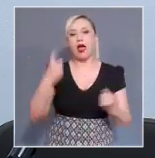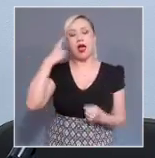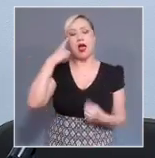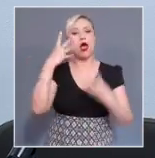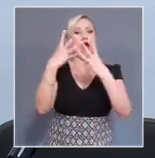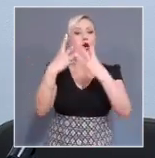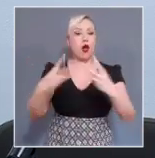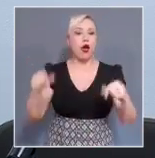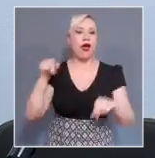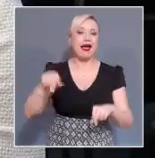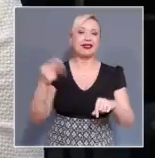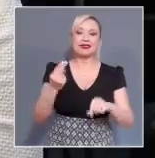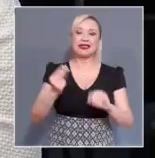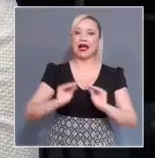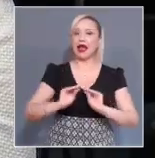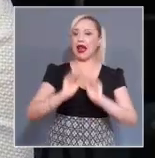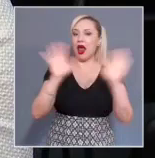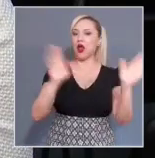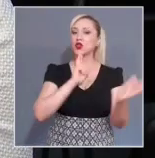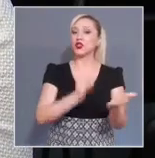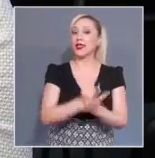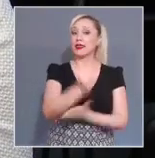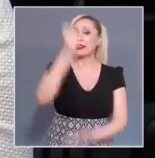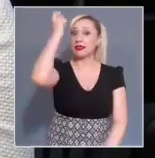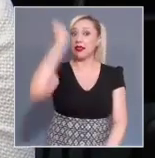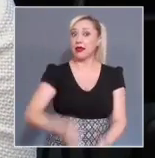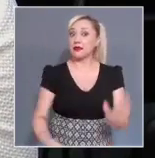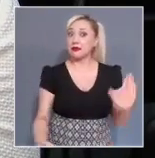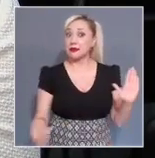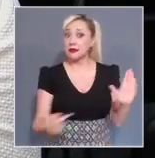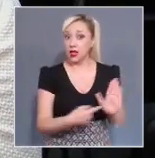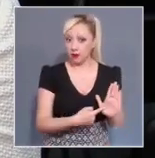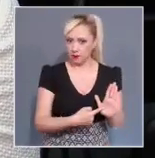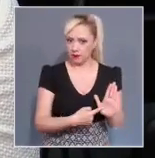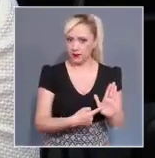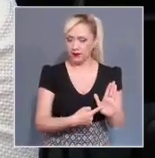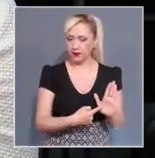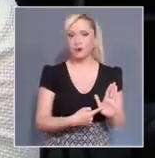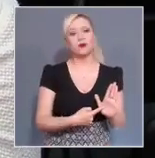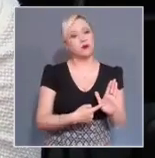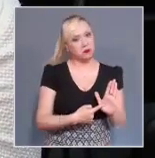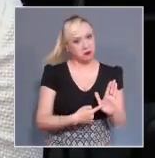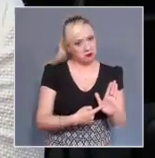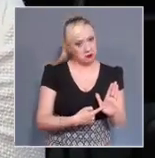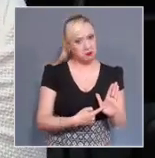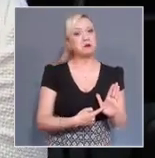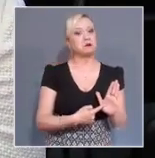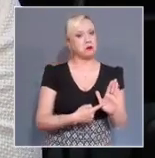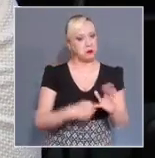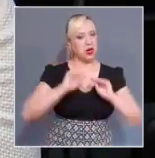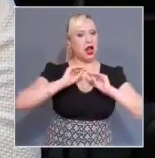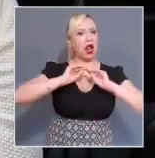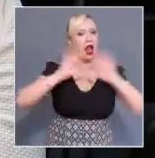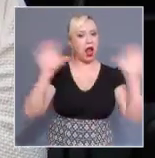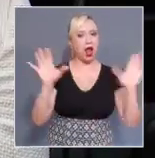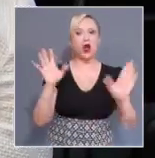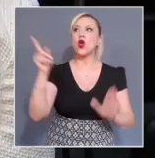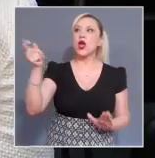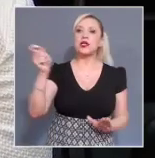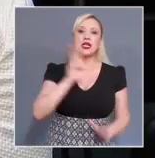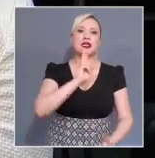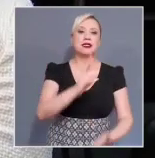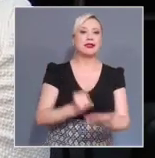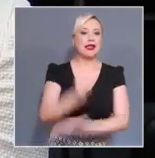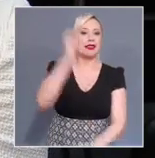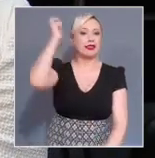aclaración en la sentencia. Para esos casos puede contarse con la aclaración, en este caso la aclaración de la sentencia, pero si se da el caso